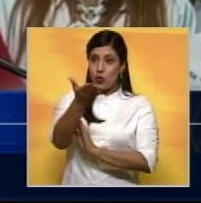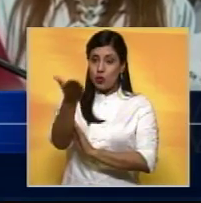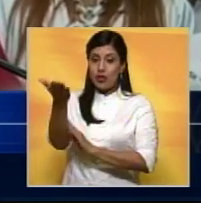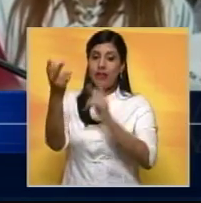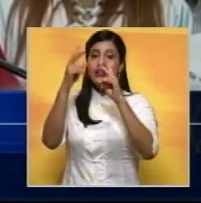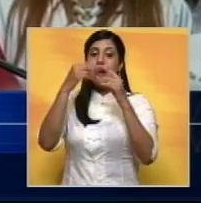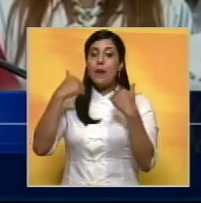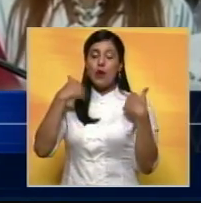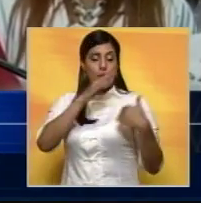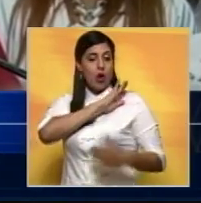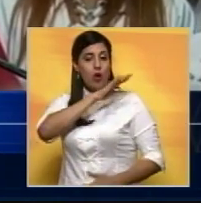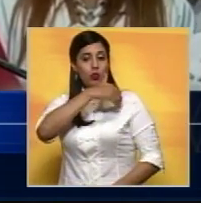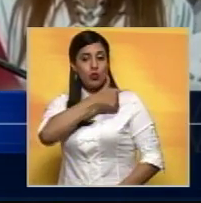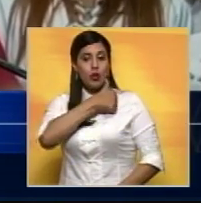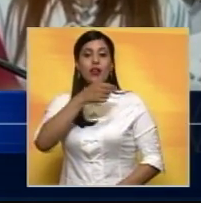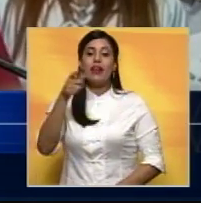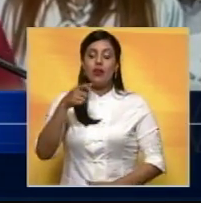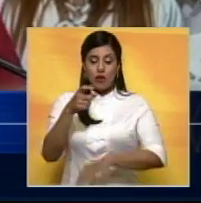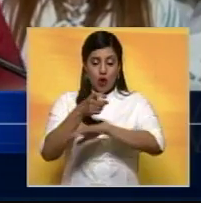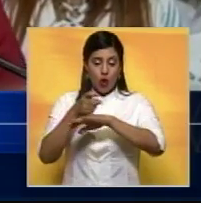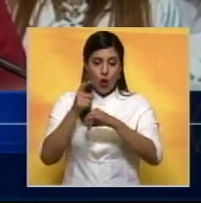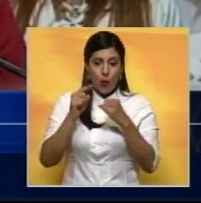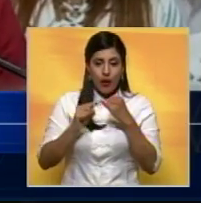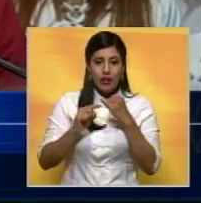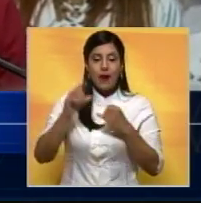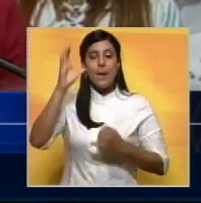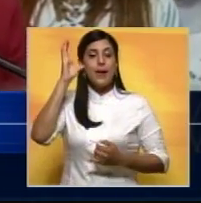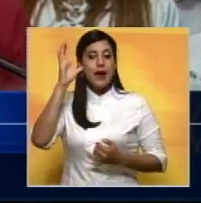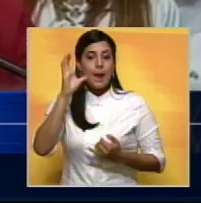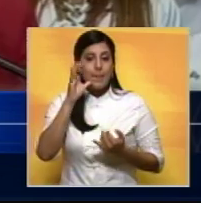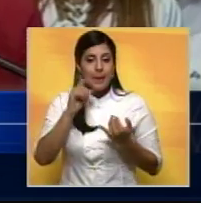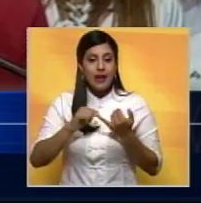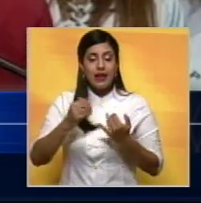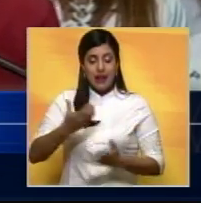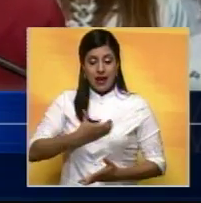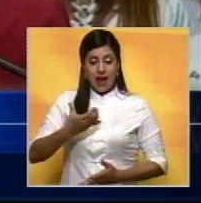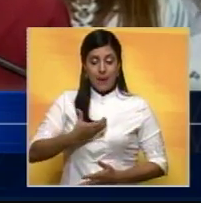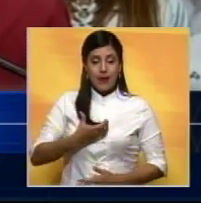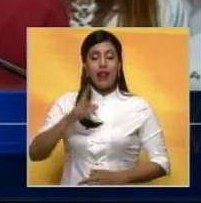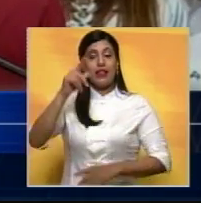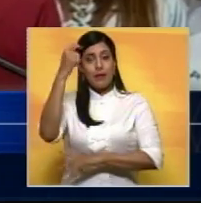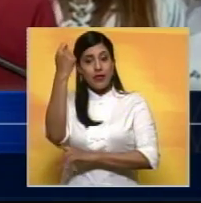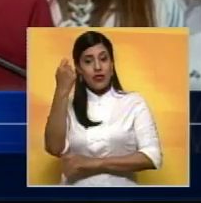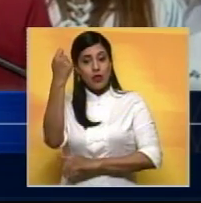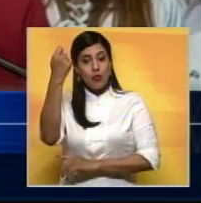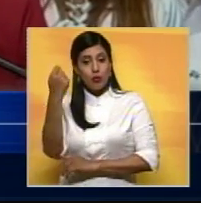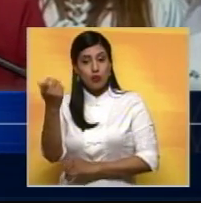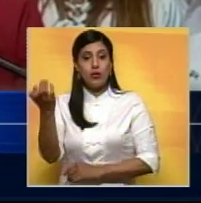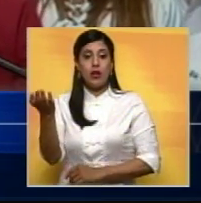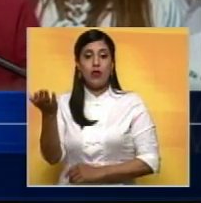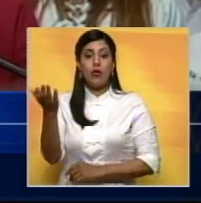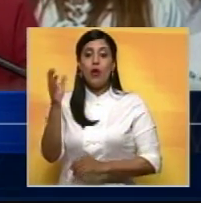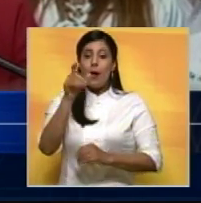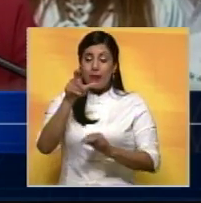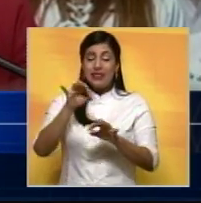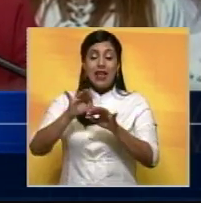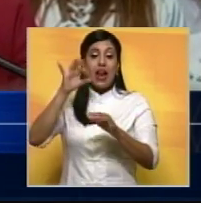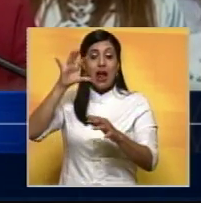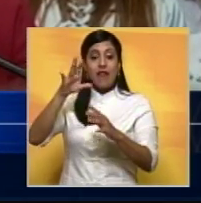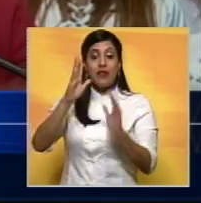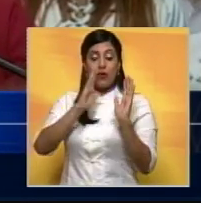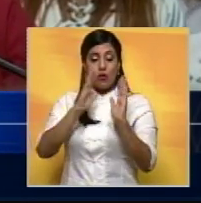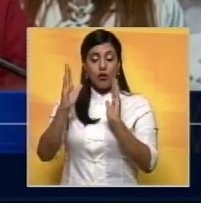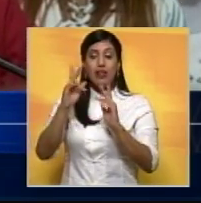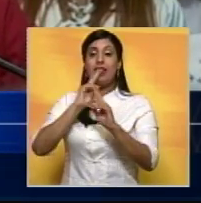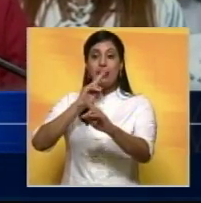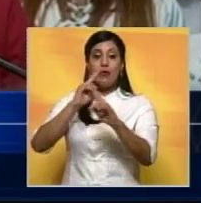están investidos de autoridad, que son gobernador como Capriles, que son alcaldes, que son diputados, son agravantes a la hora